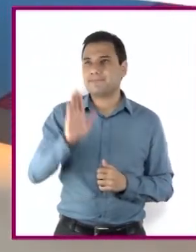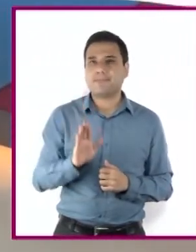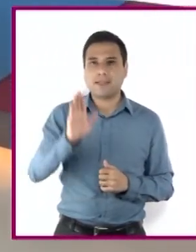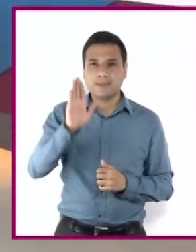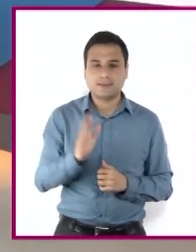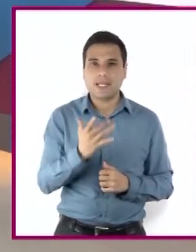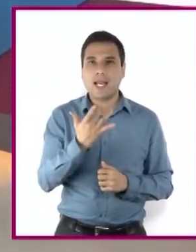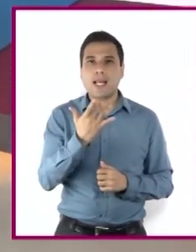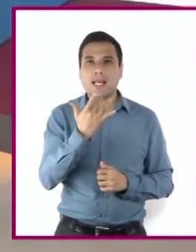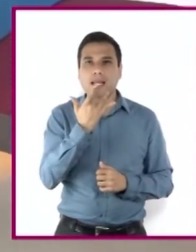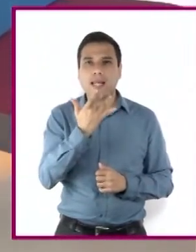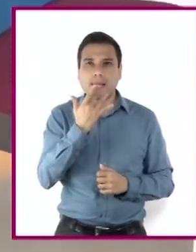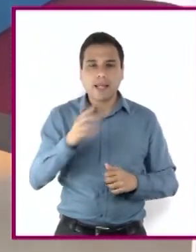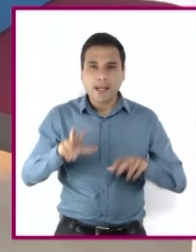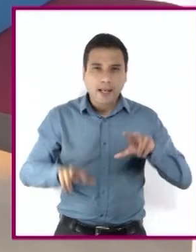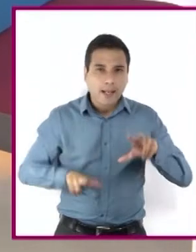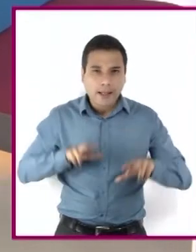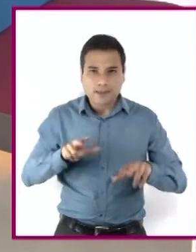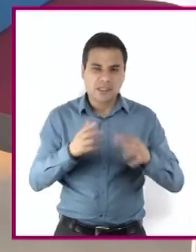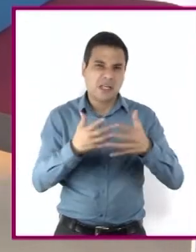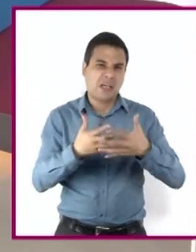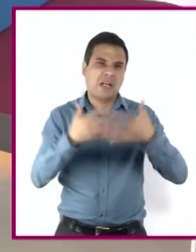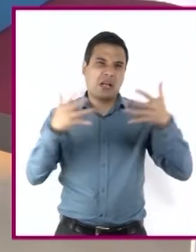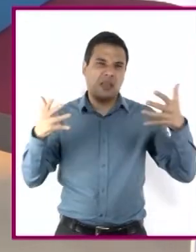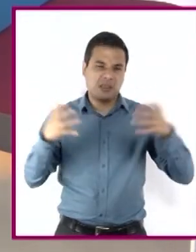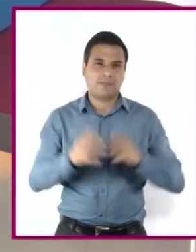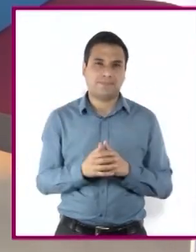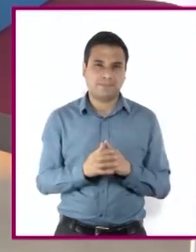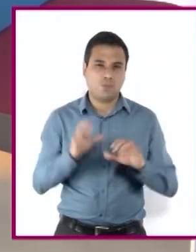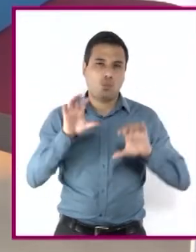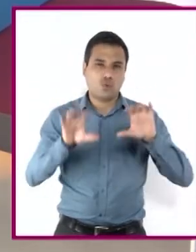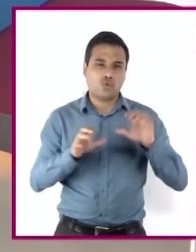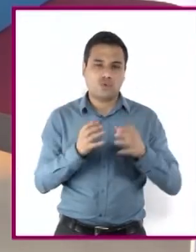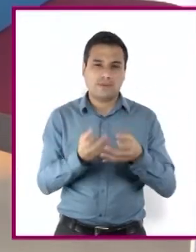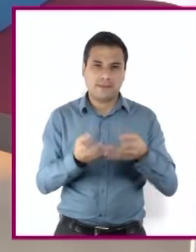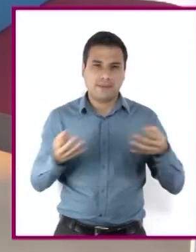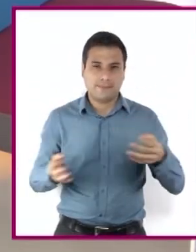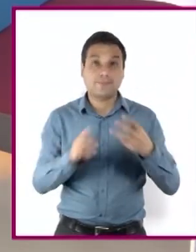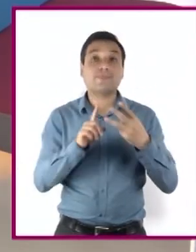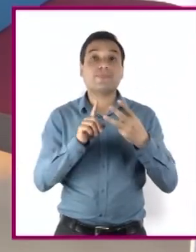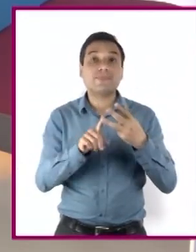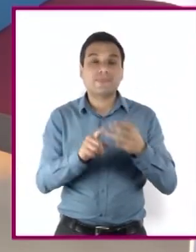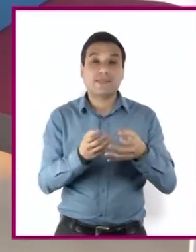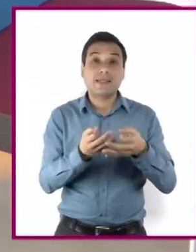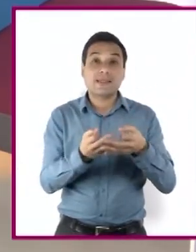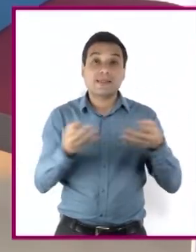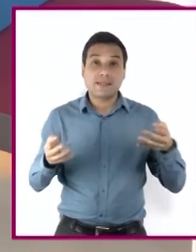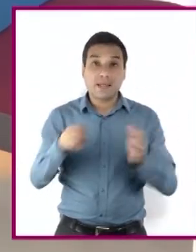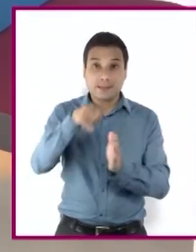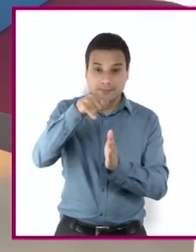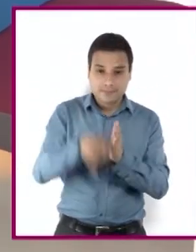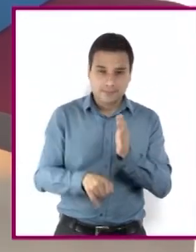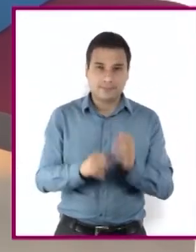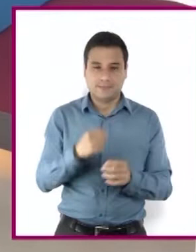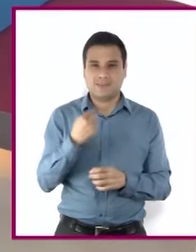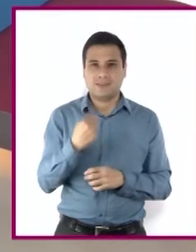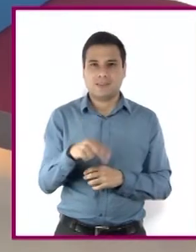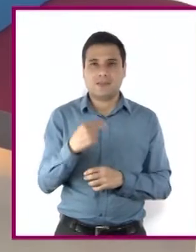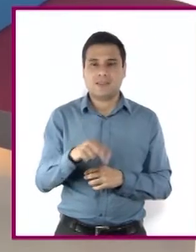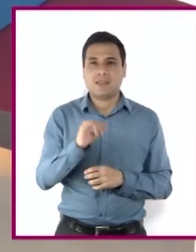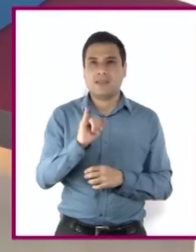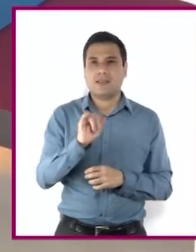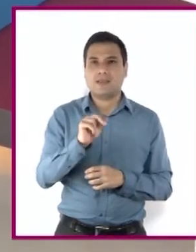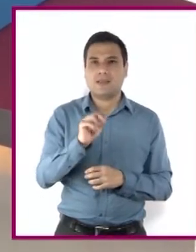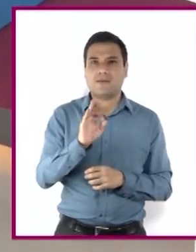tierra. Y el tercero era el que se encontraba debajo de la tierra, conocido como inframundo, y